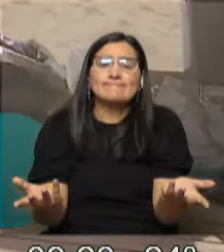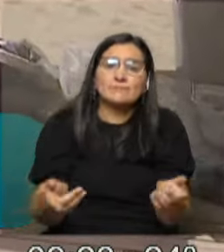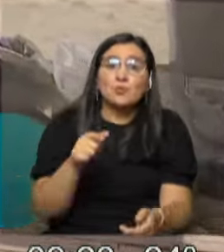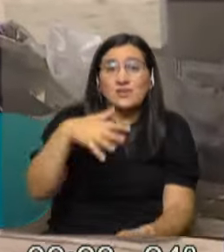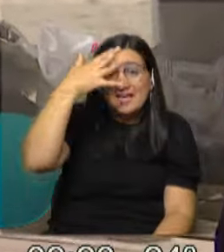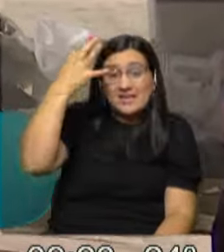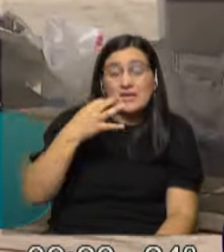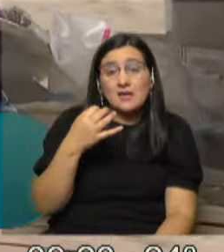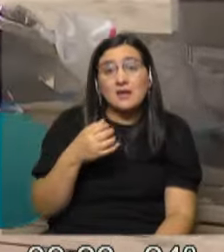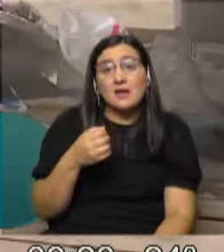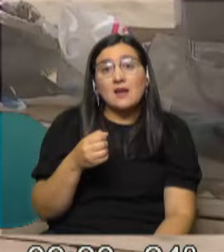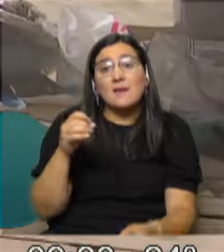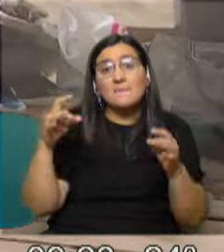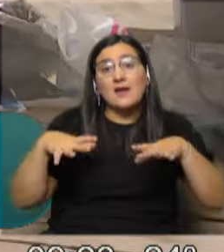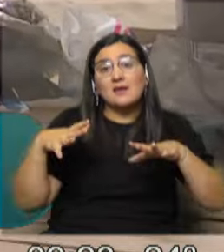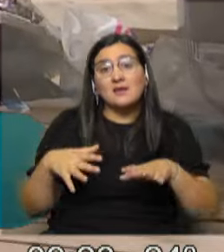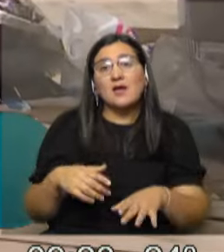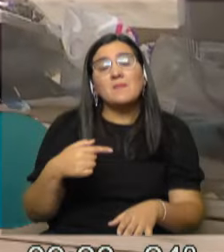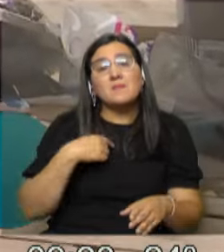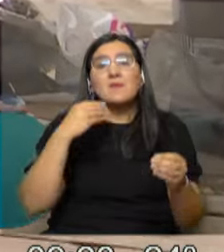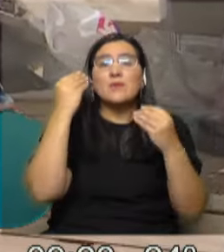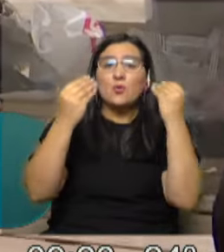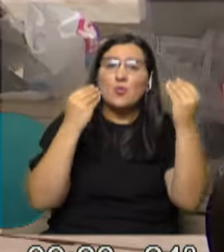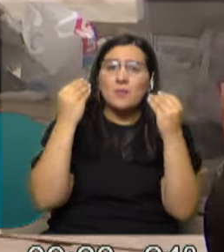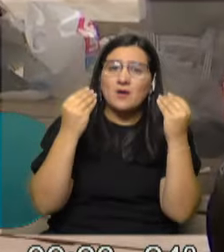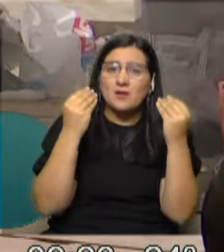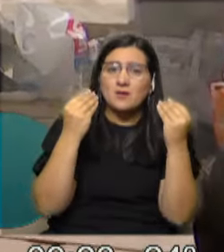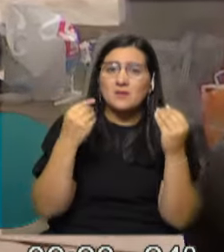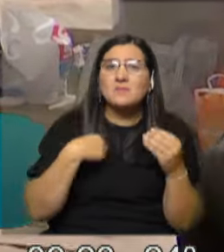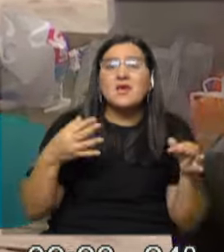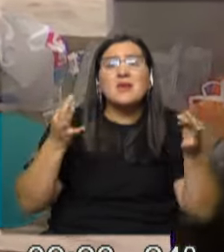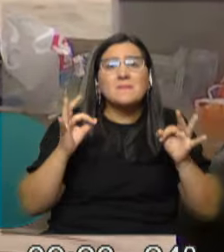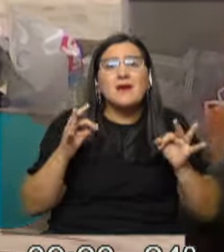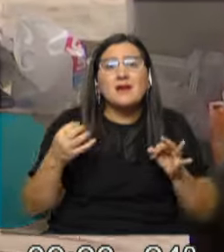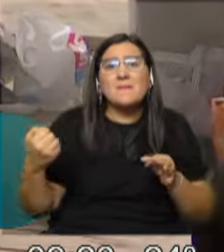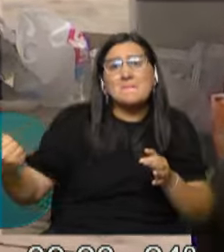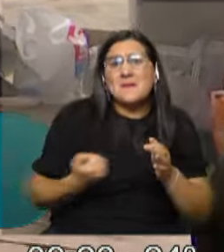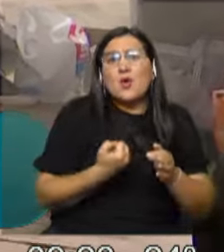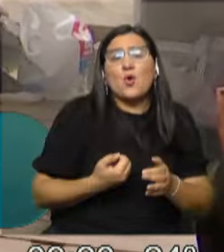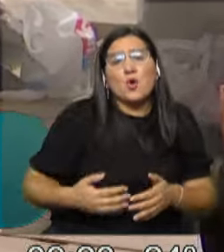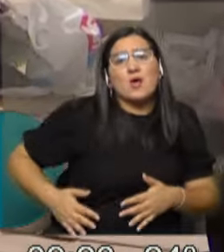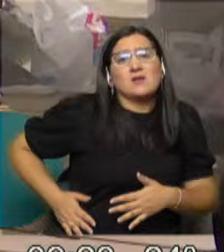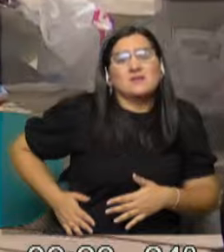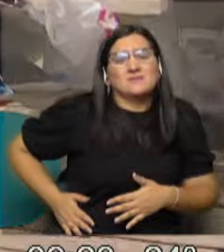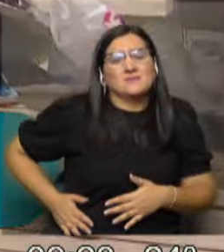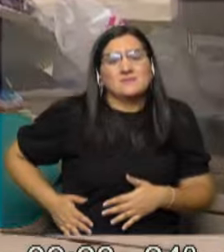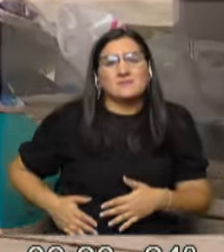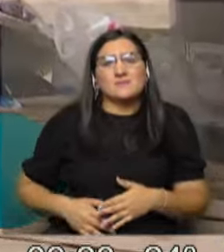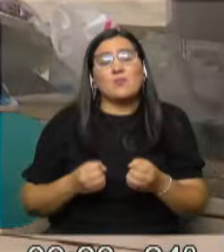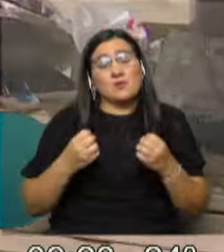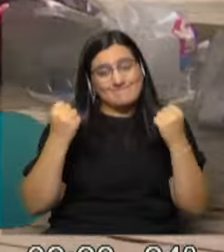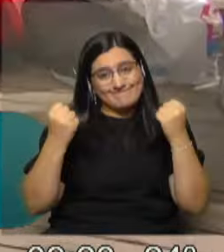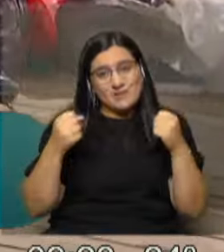en la magia usted o no? No, lo que me preocupa, mi hermana me pegó acá. Bien. Bueno, vecino, vamos